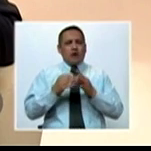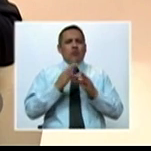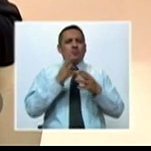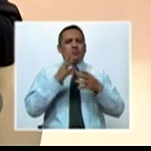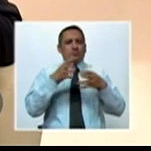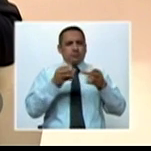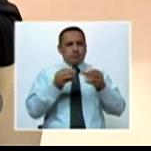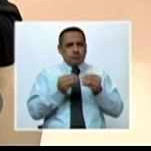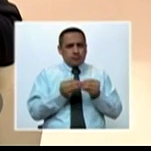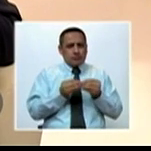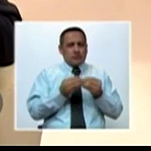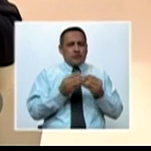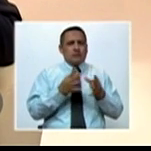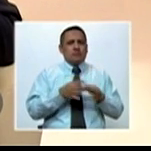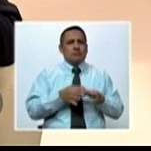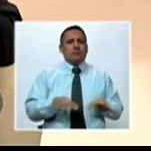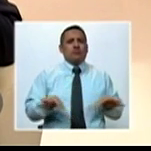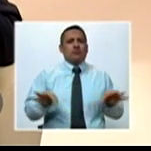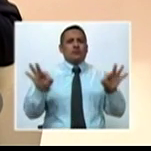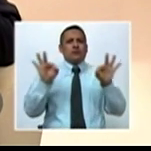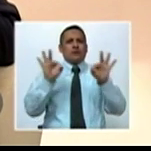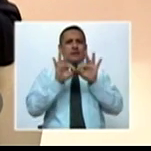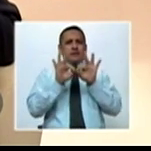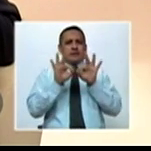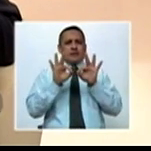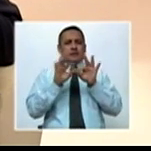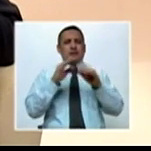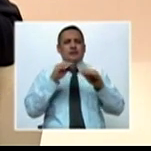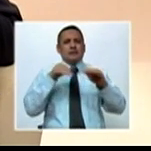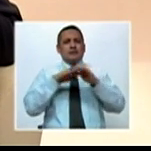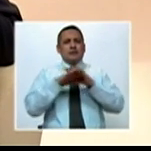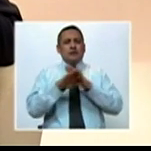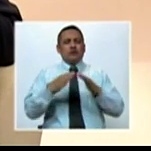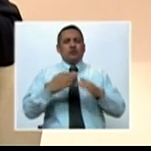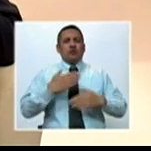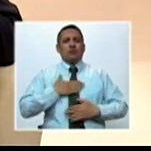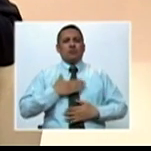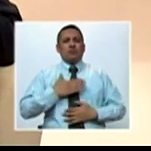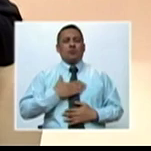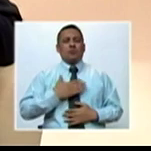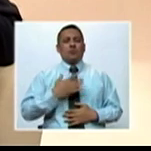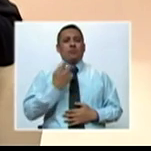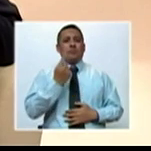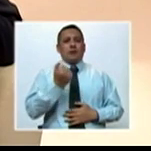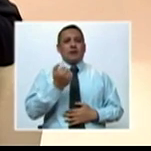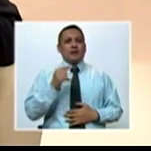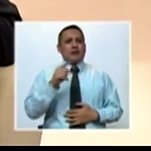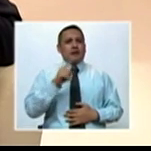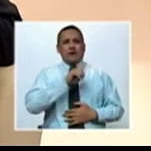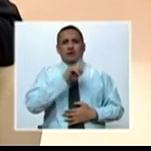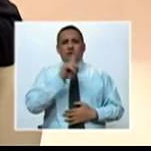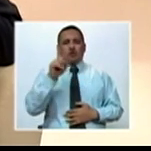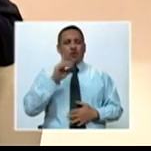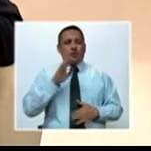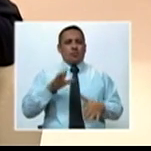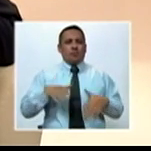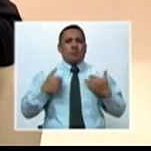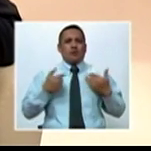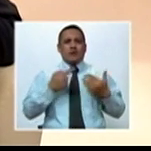de nuestros ingresos que no pueden ser embargados.